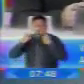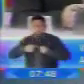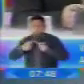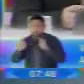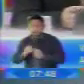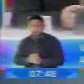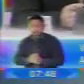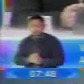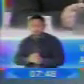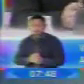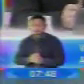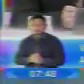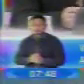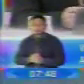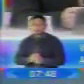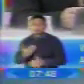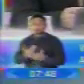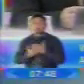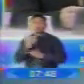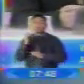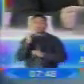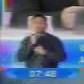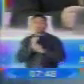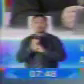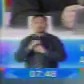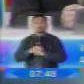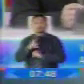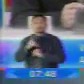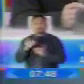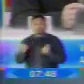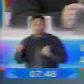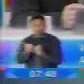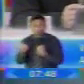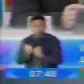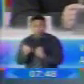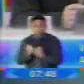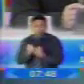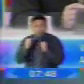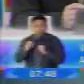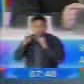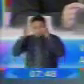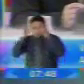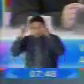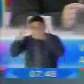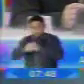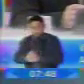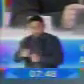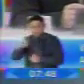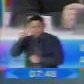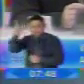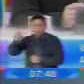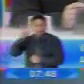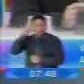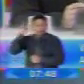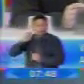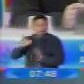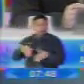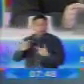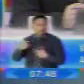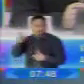desde el nuevo Instituto de Fomento, el ICI, y que precisamente buscan, sobre todo tienen esta lógica de